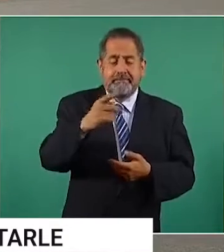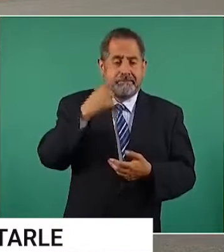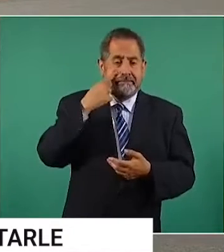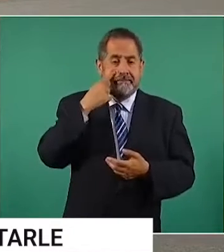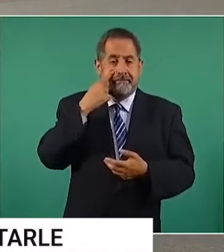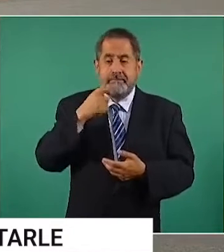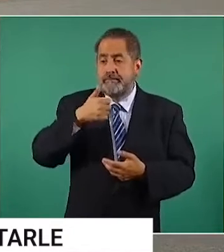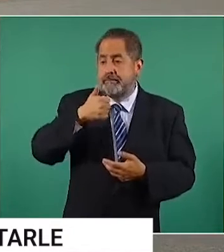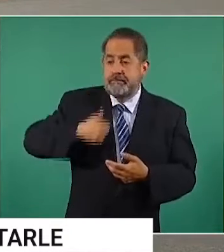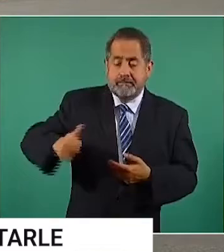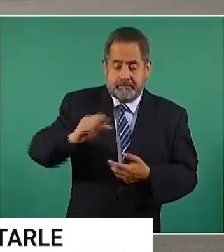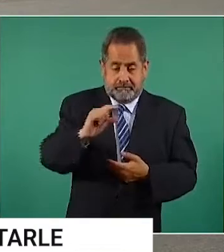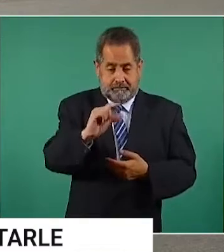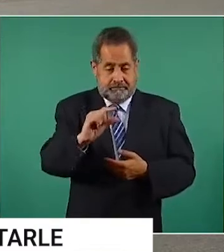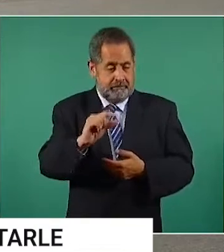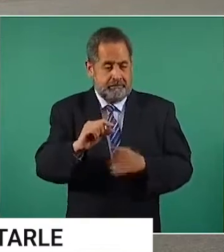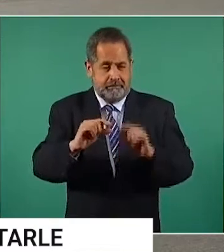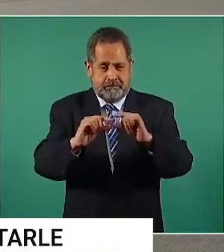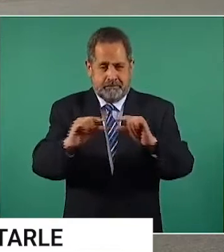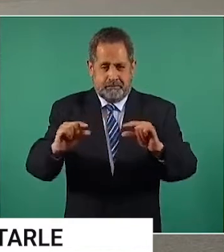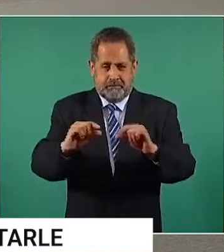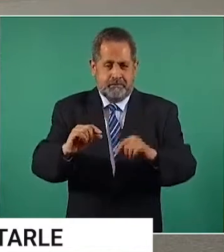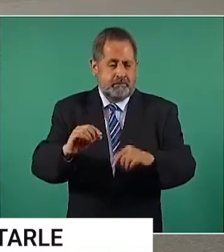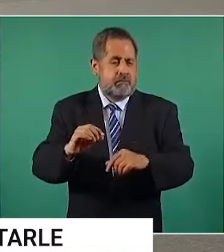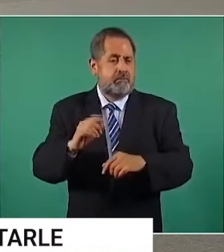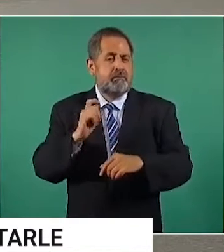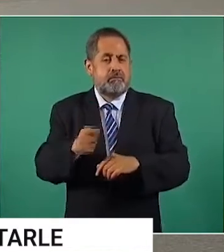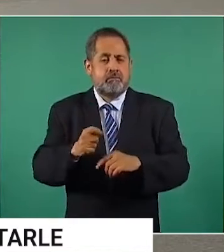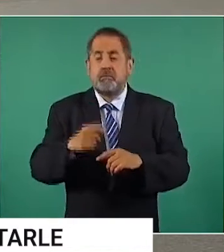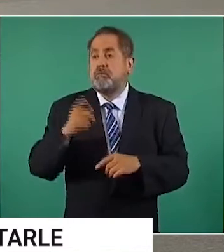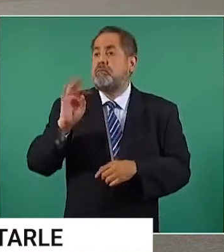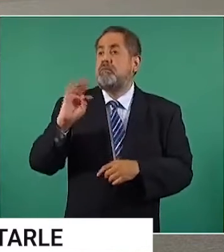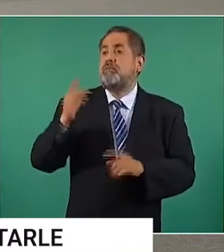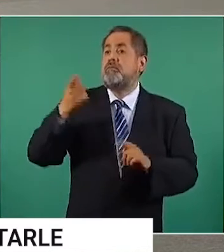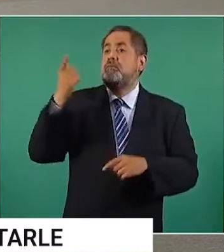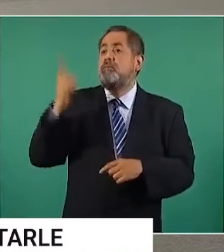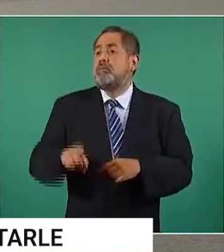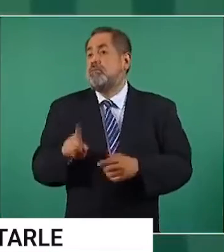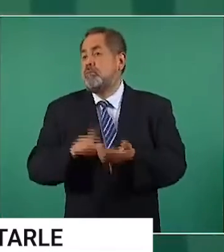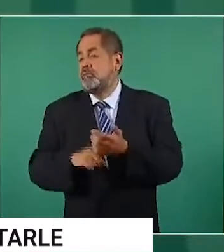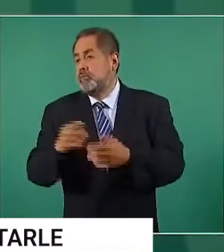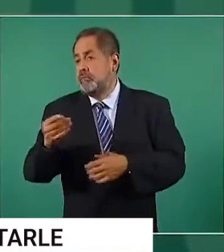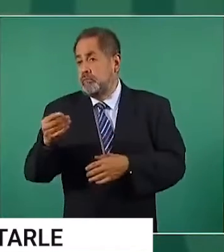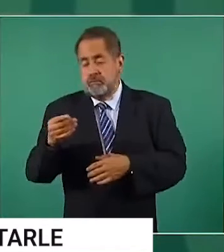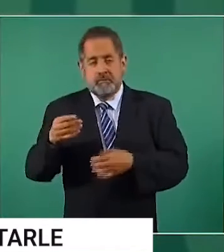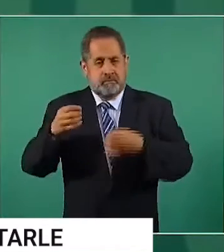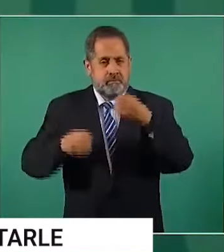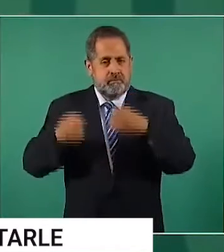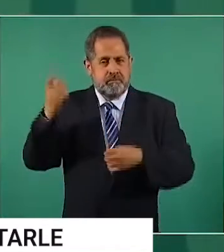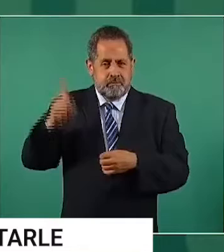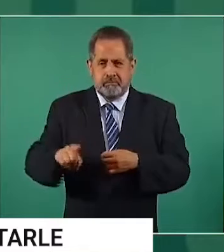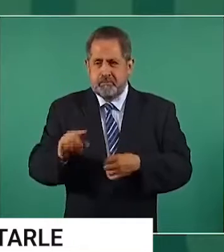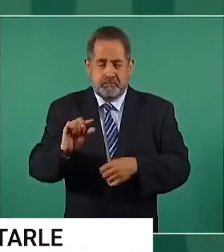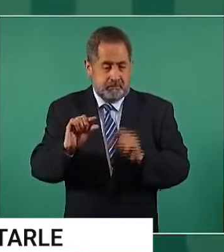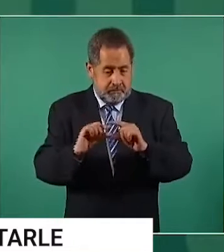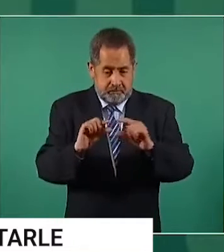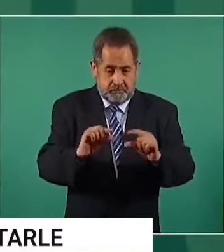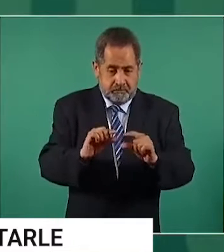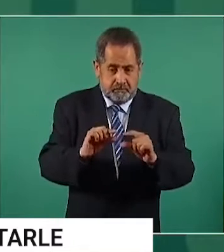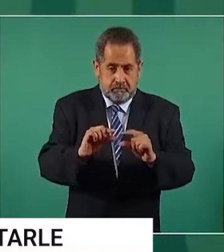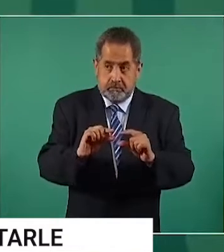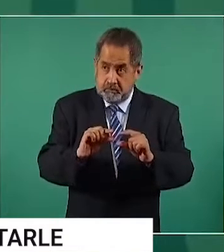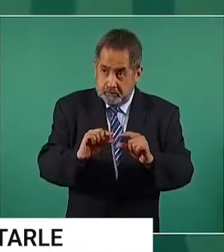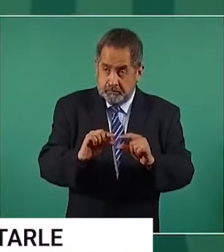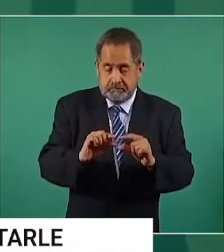riesgo mayor. Que, por ejemplo, por acción judicial, por estas sentencias de amparo, se